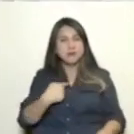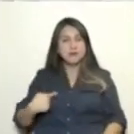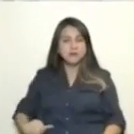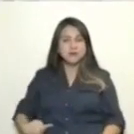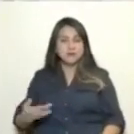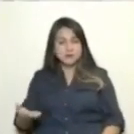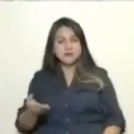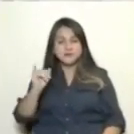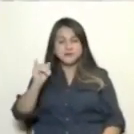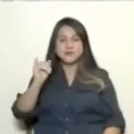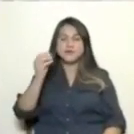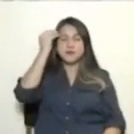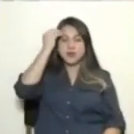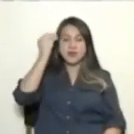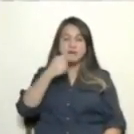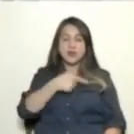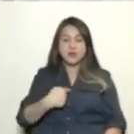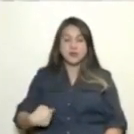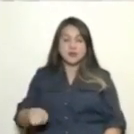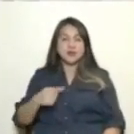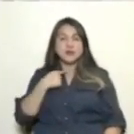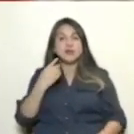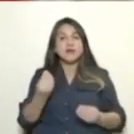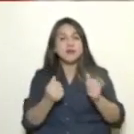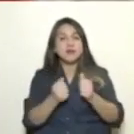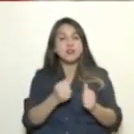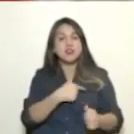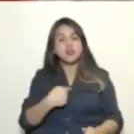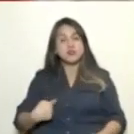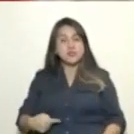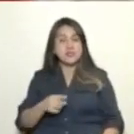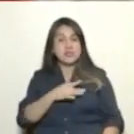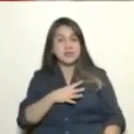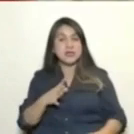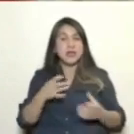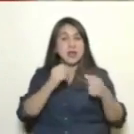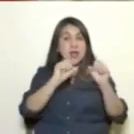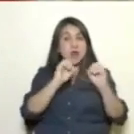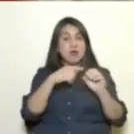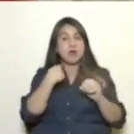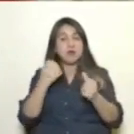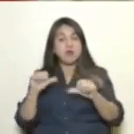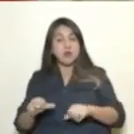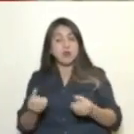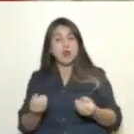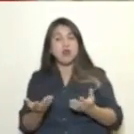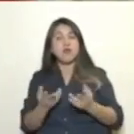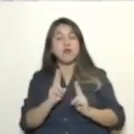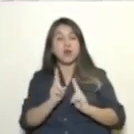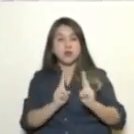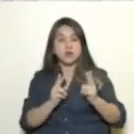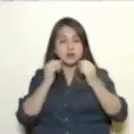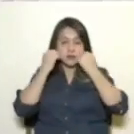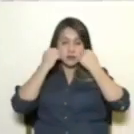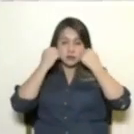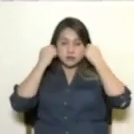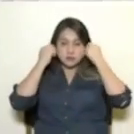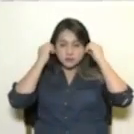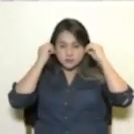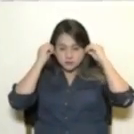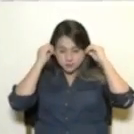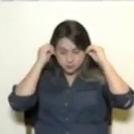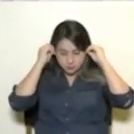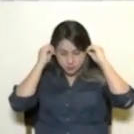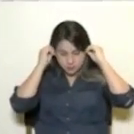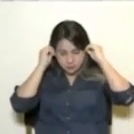lo de China, ¿por qué me parece? Mire, vamos a lo siguiente. ¿Qué va a pasar con China? ¿China sale ganando esta crisis, sale perdiendo? ¿Y cómo nos relacionamos con China? Yo le voy a decir lo que está pasando con China.